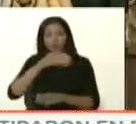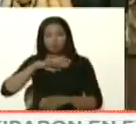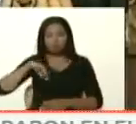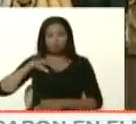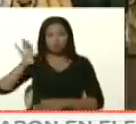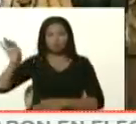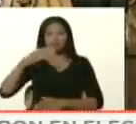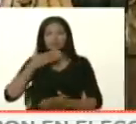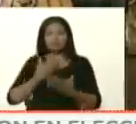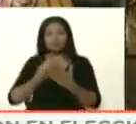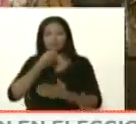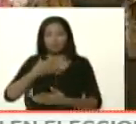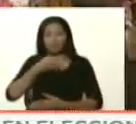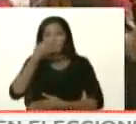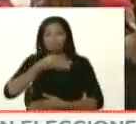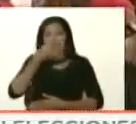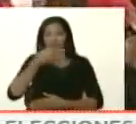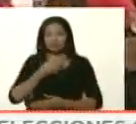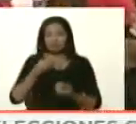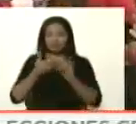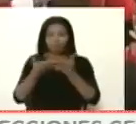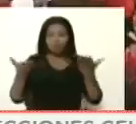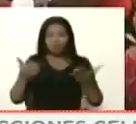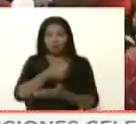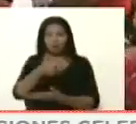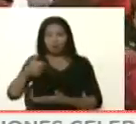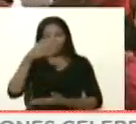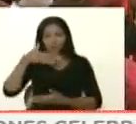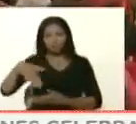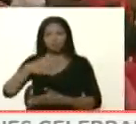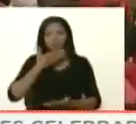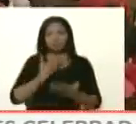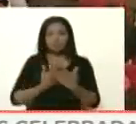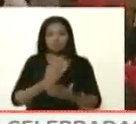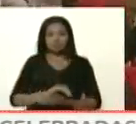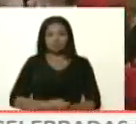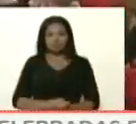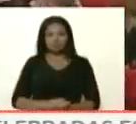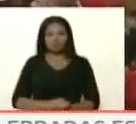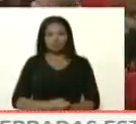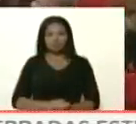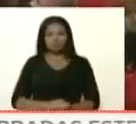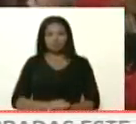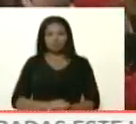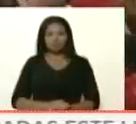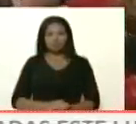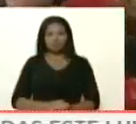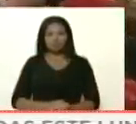Gracias. Buenas tardes a todos y a todas. Gracias.